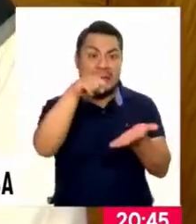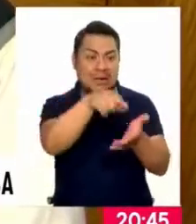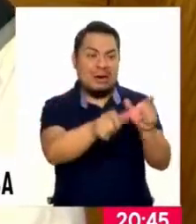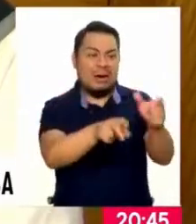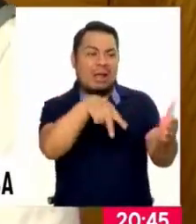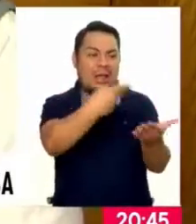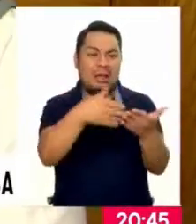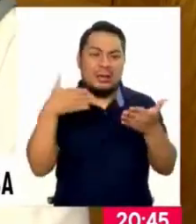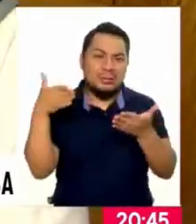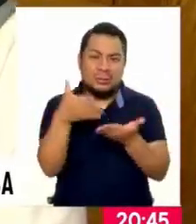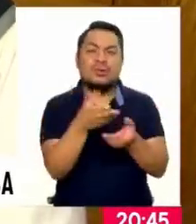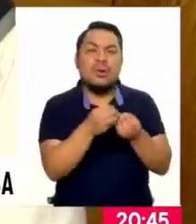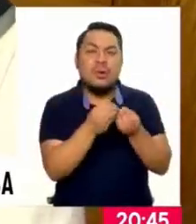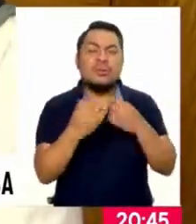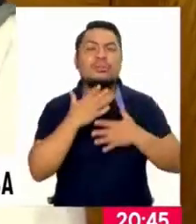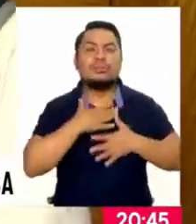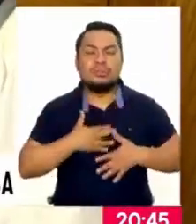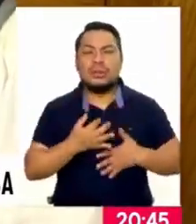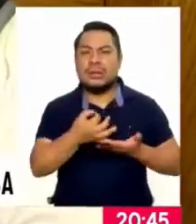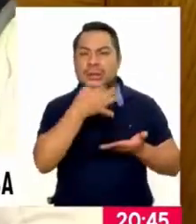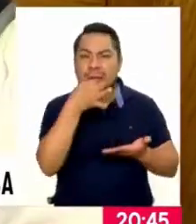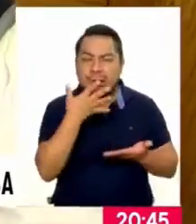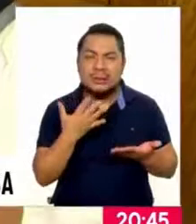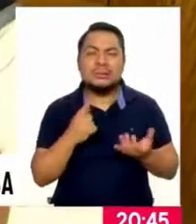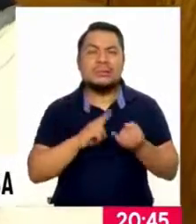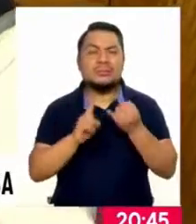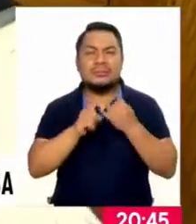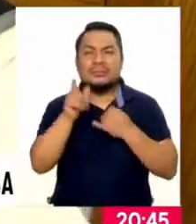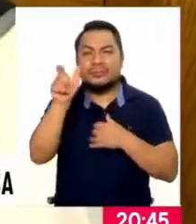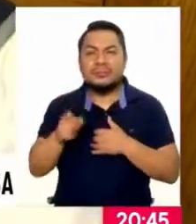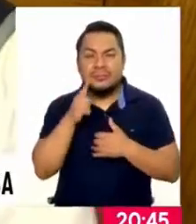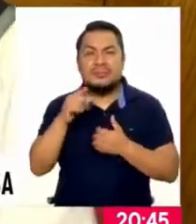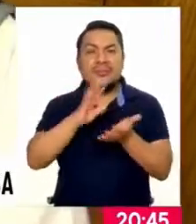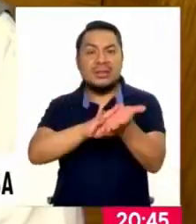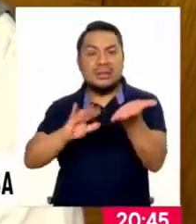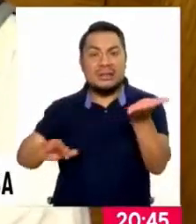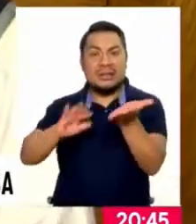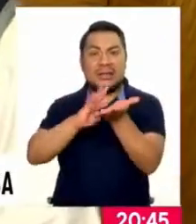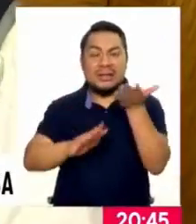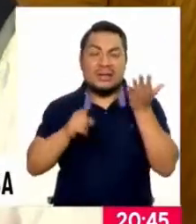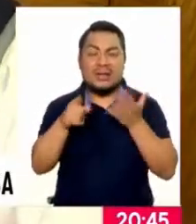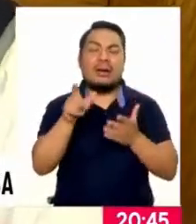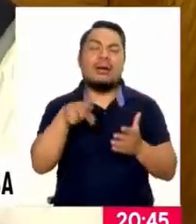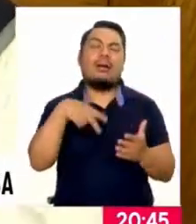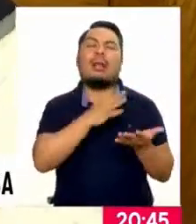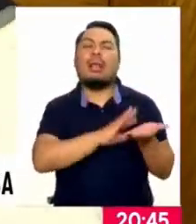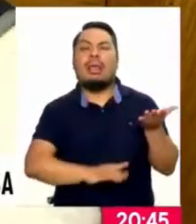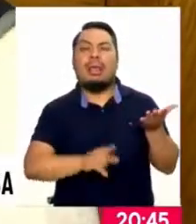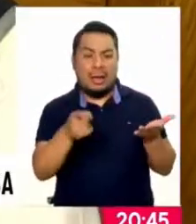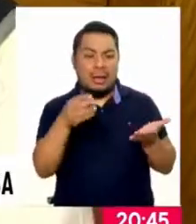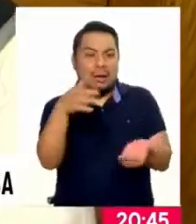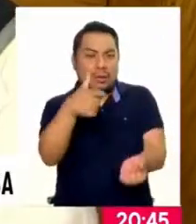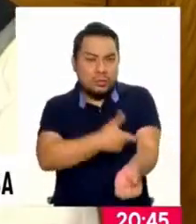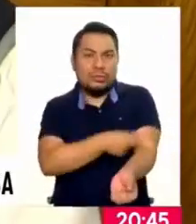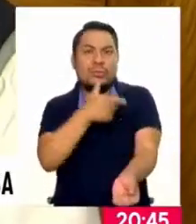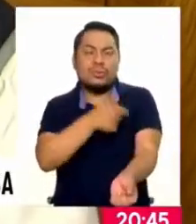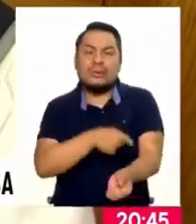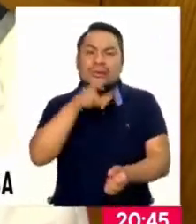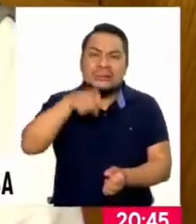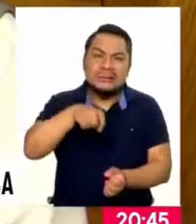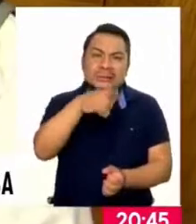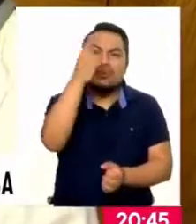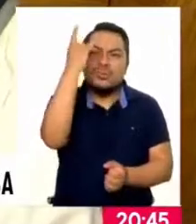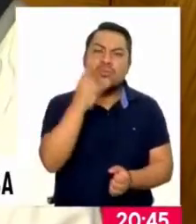llegar todos los insumos como medicamentos la presencia de sangre para darle a nuestros heridos para poder finalmente hacer nosotros